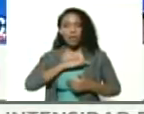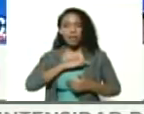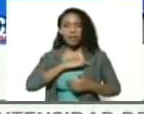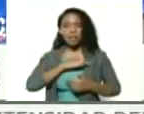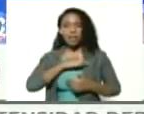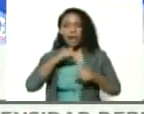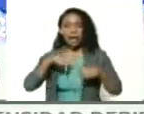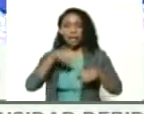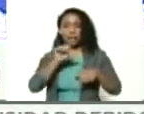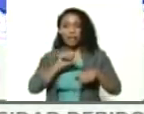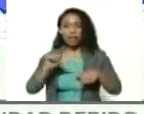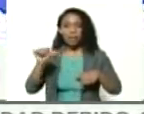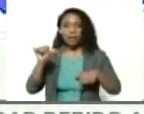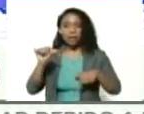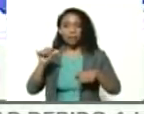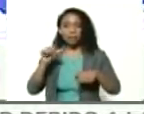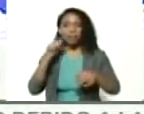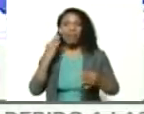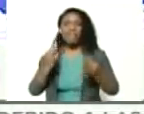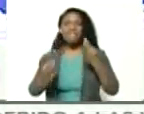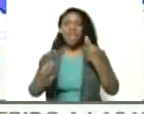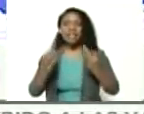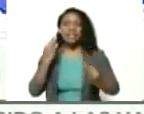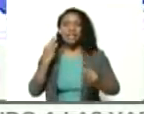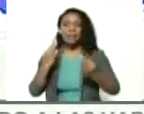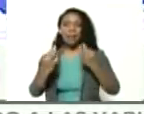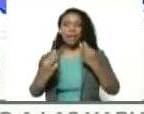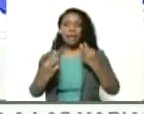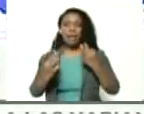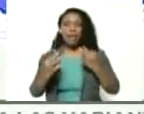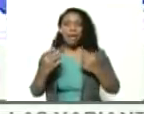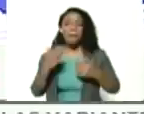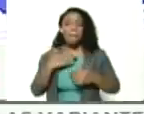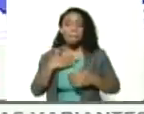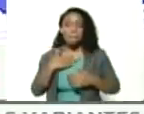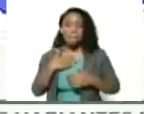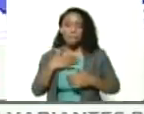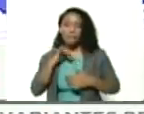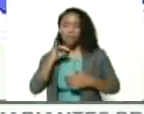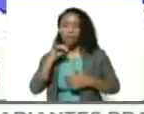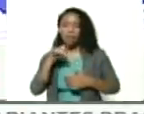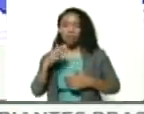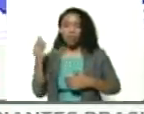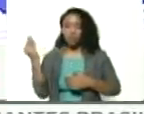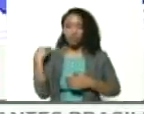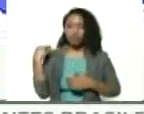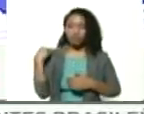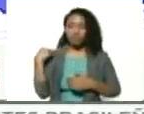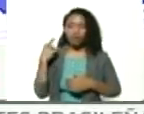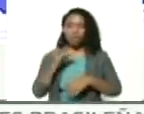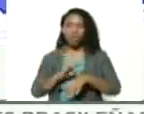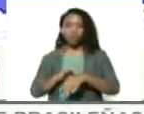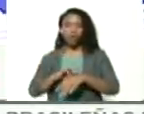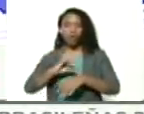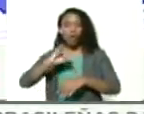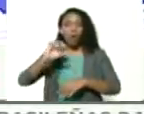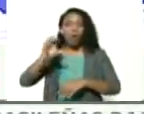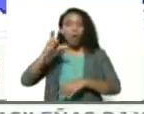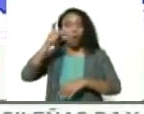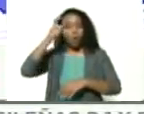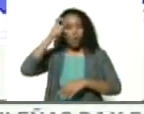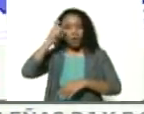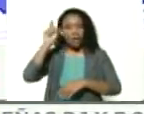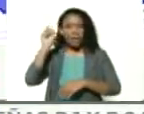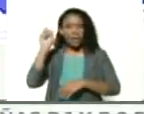semana de flexibilización me ha informado el doctor Jorge Rodríguez, presidente de